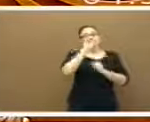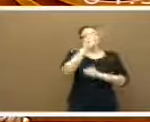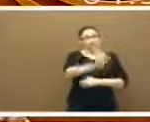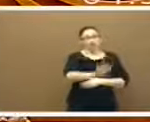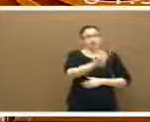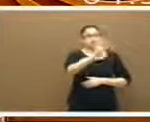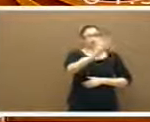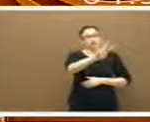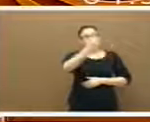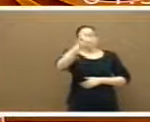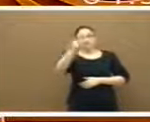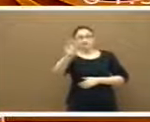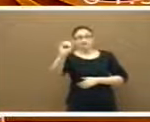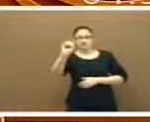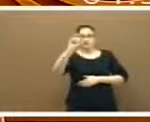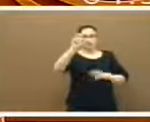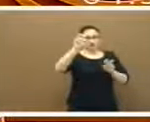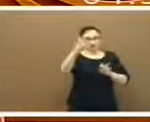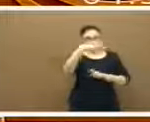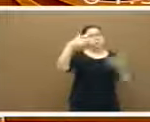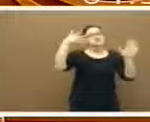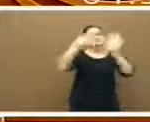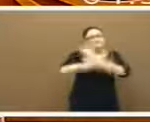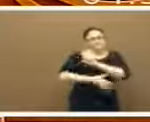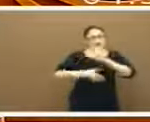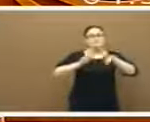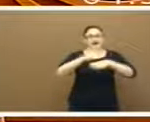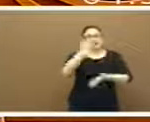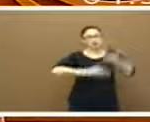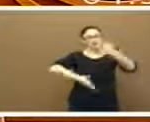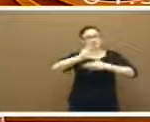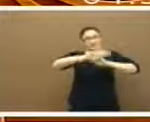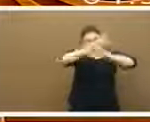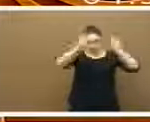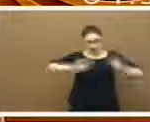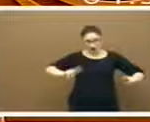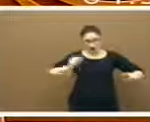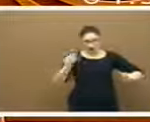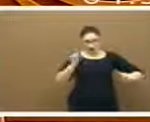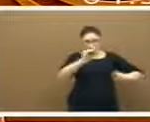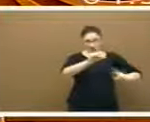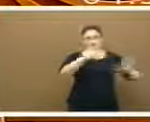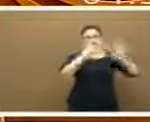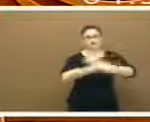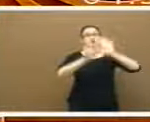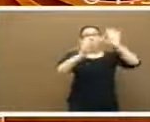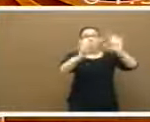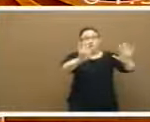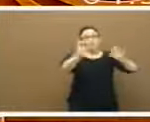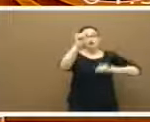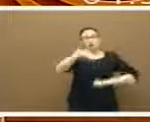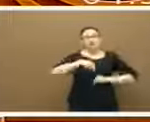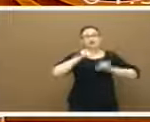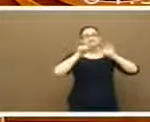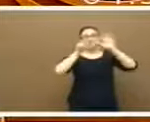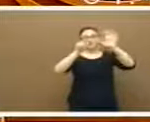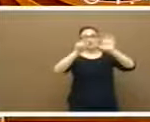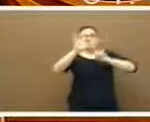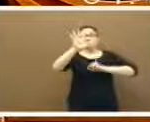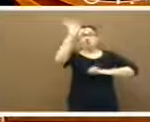incremento de 378.000 euros. Por lo tanto, la dotación para cooperación internacional supone casi el 9,65% del total del